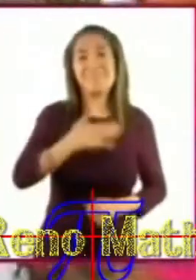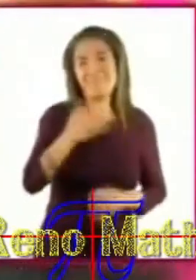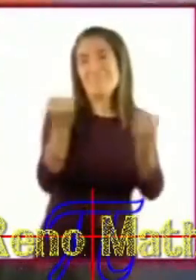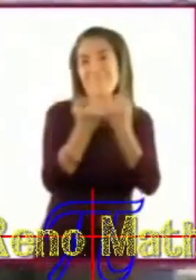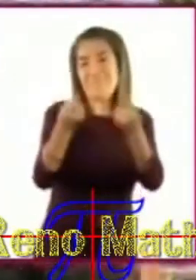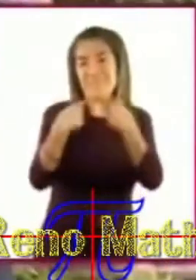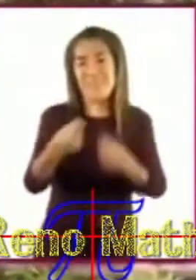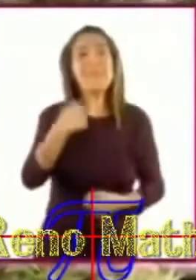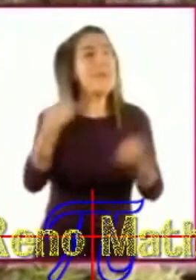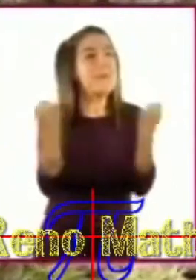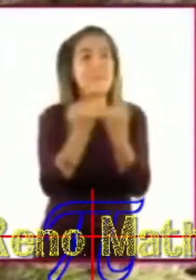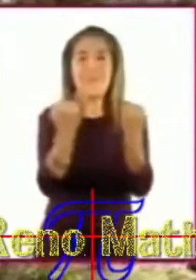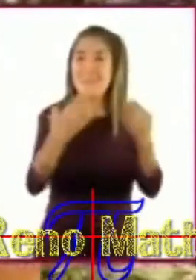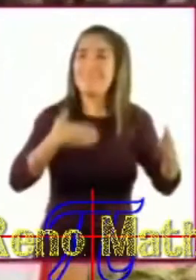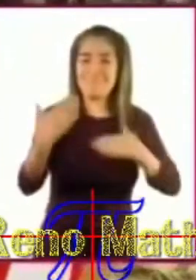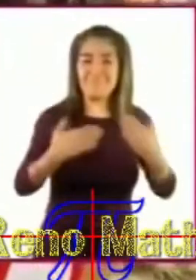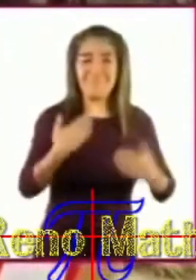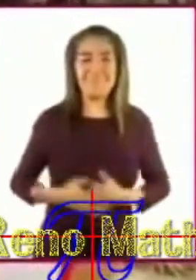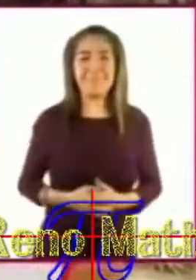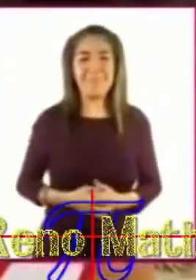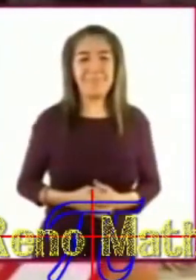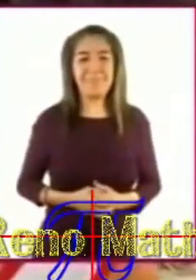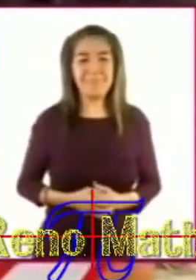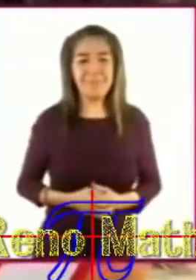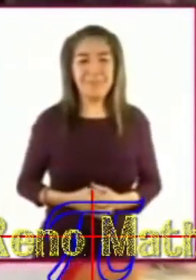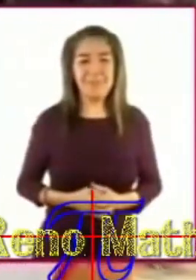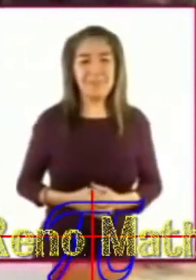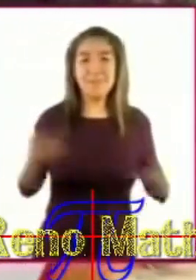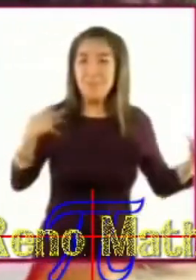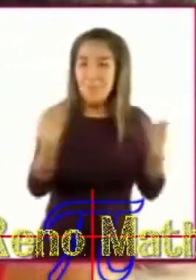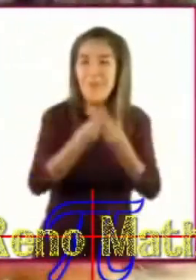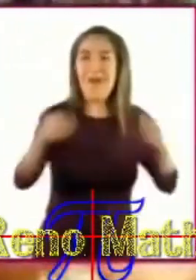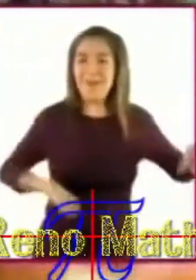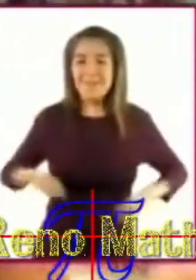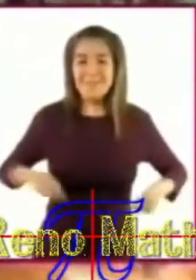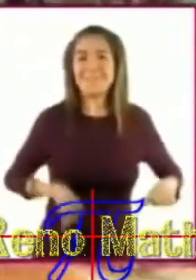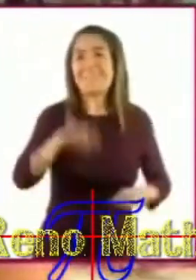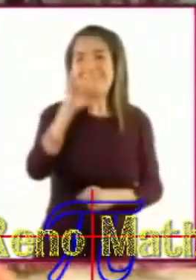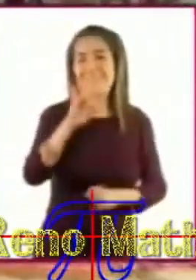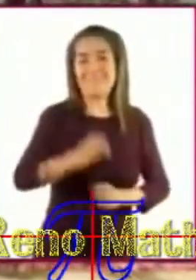también. ¡Ah! Y a mí también. Y a mí también. ¡Ah! ¿Y si hacemos algo juntos?